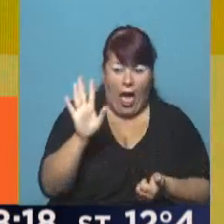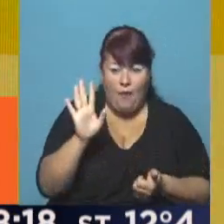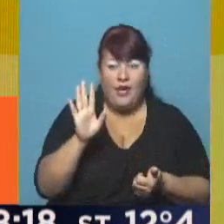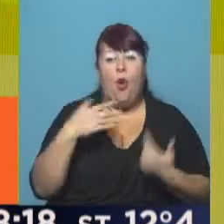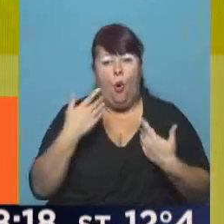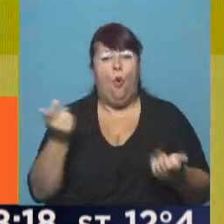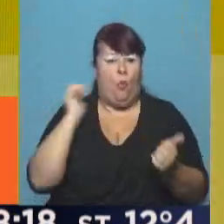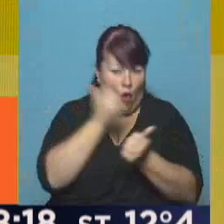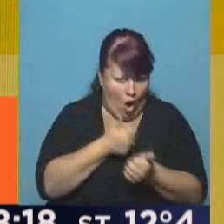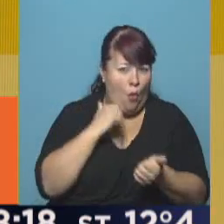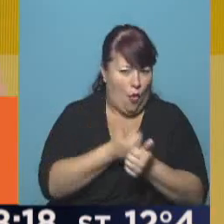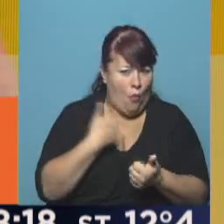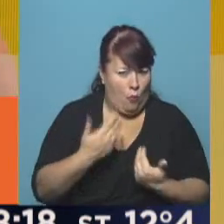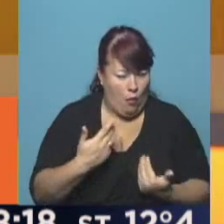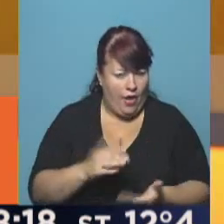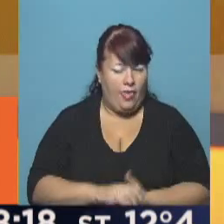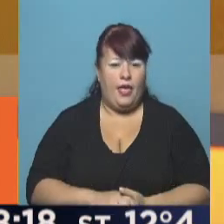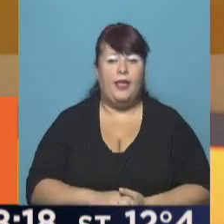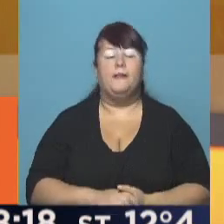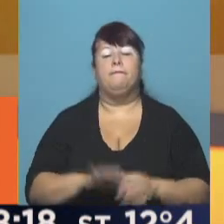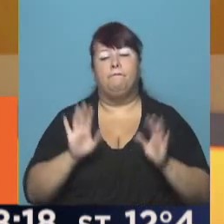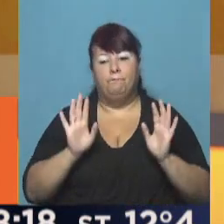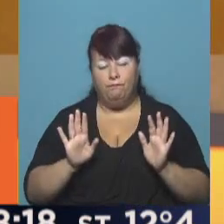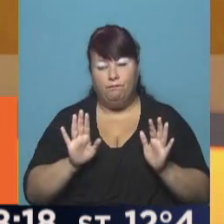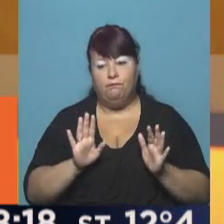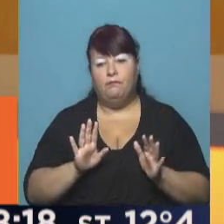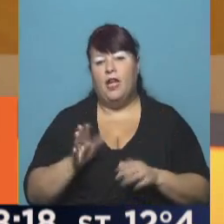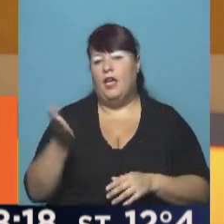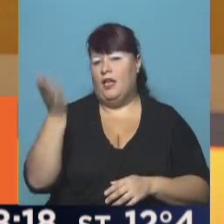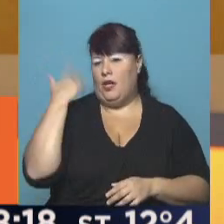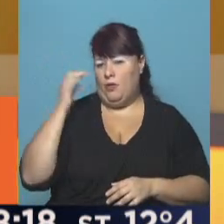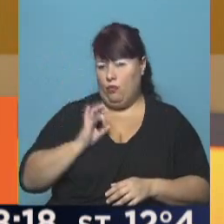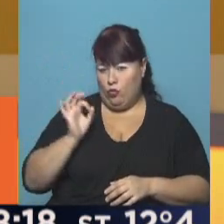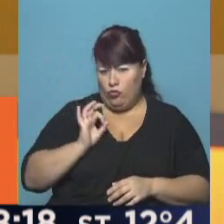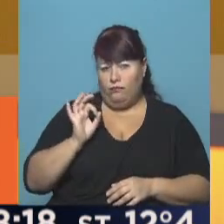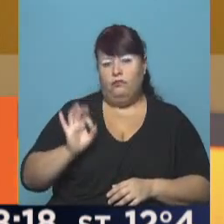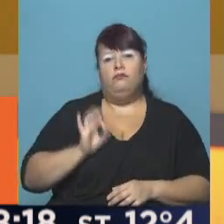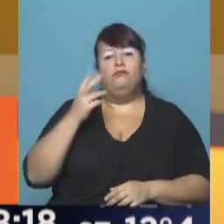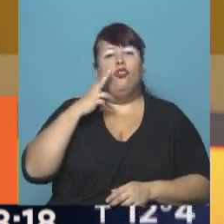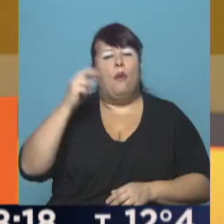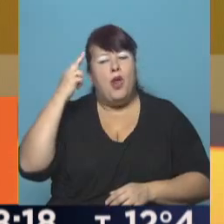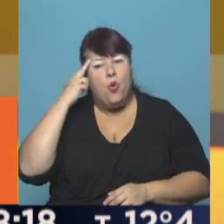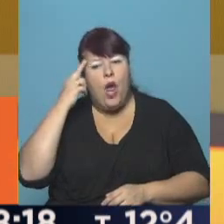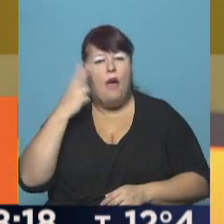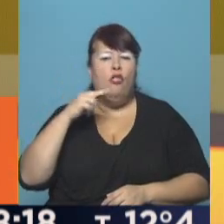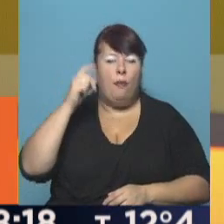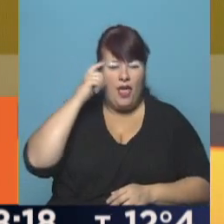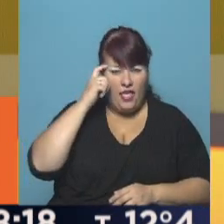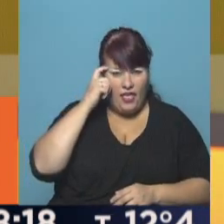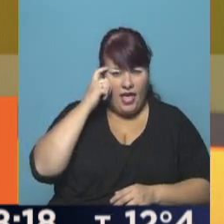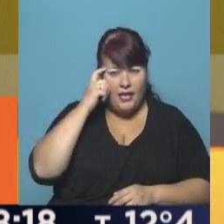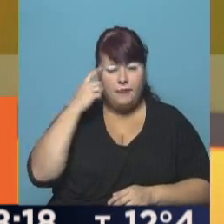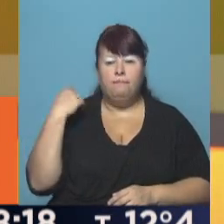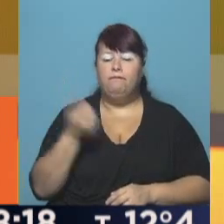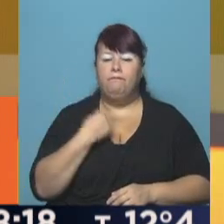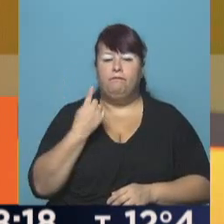puede volver a violar otra vez? A ver, hace unos años, en el año 2009-2010,